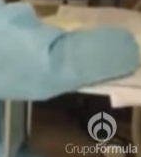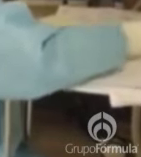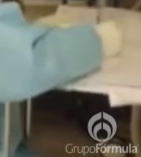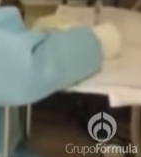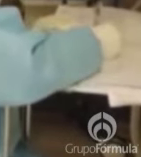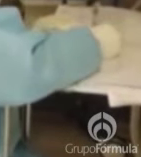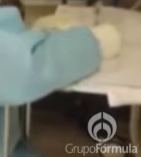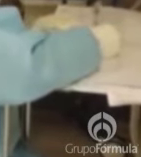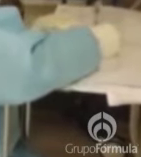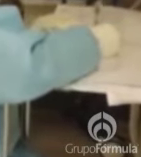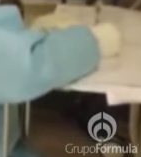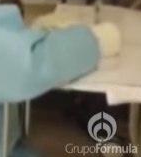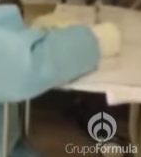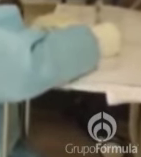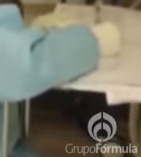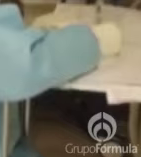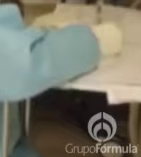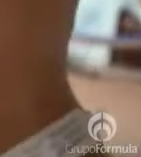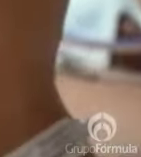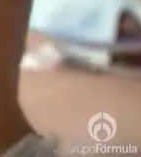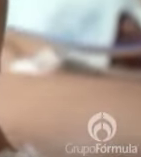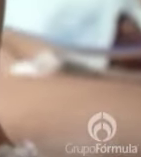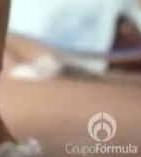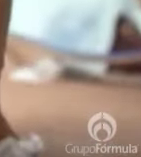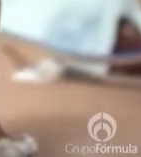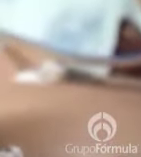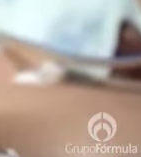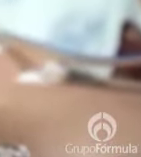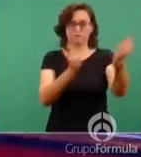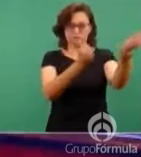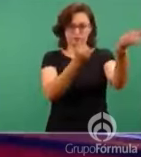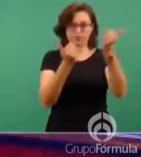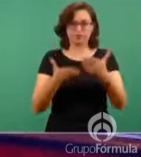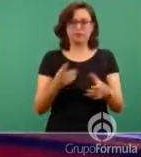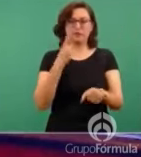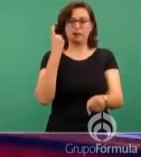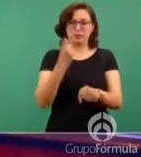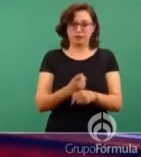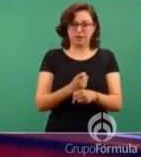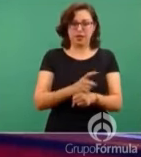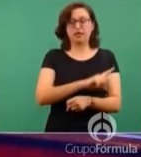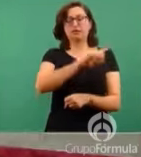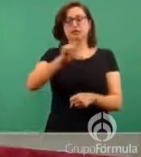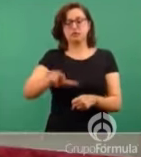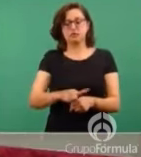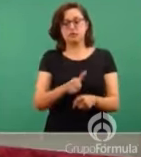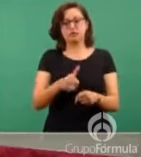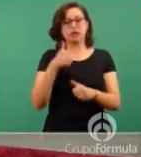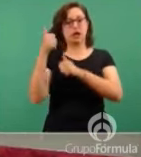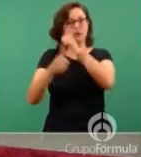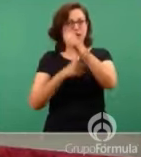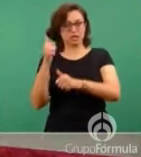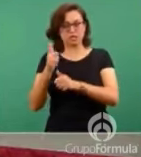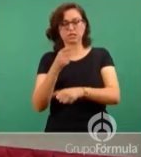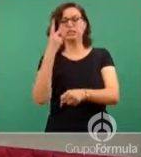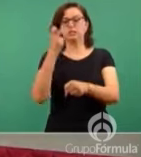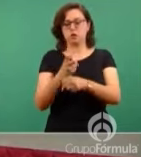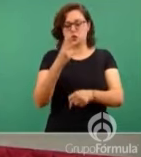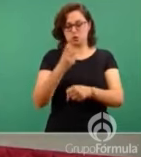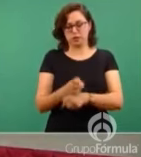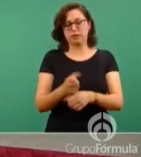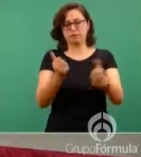señor López-Gatell, a quien sus cercanos conocen como Gatinflas,